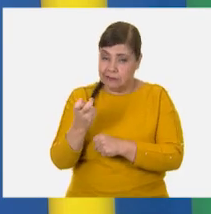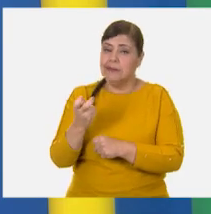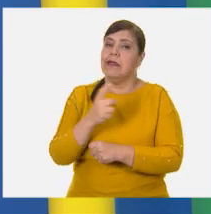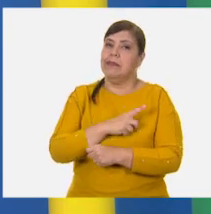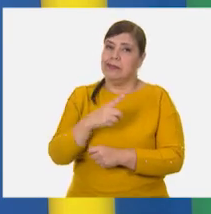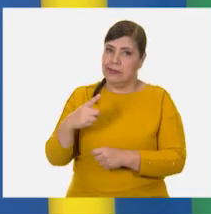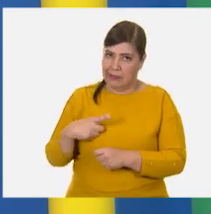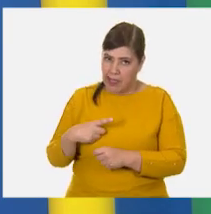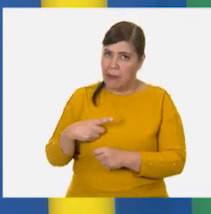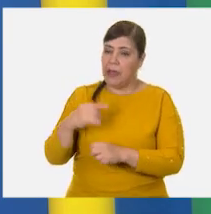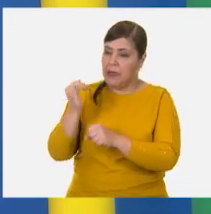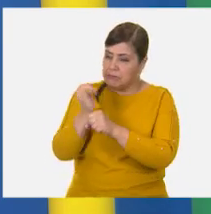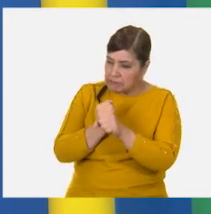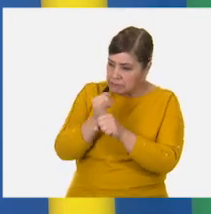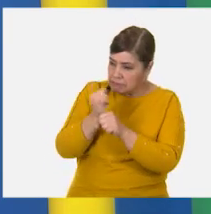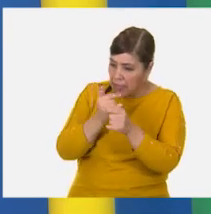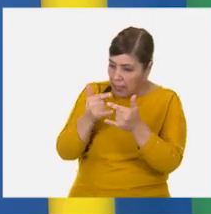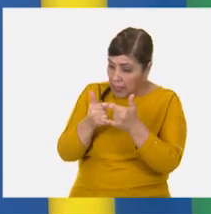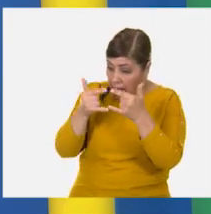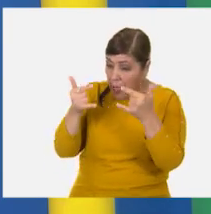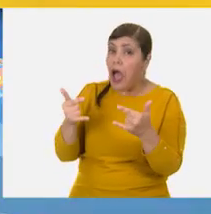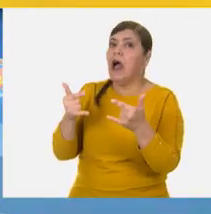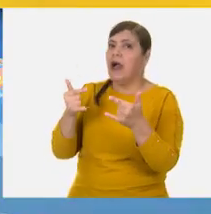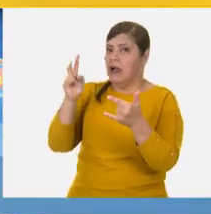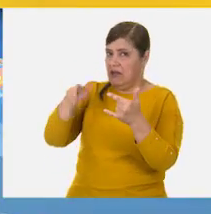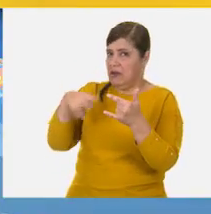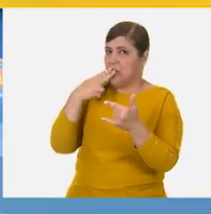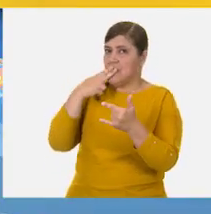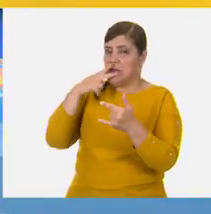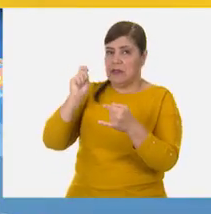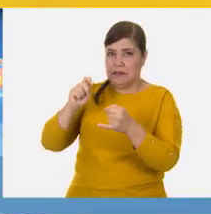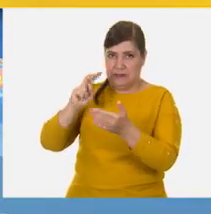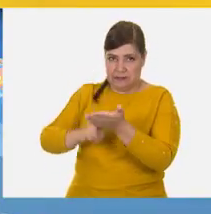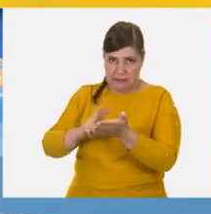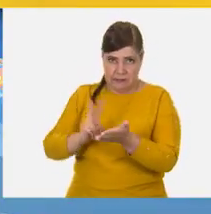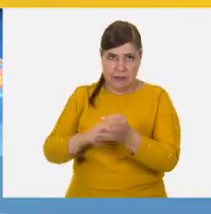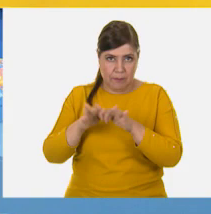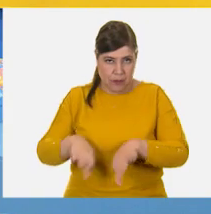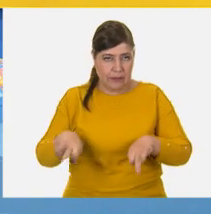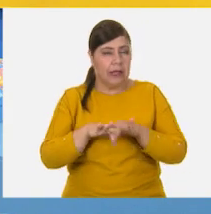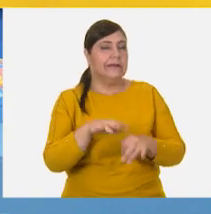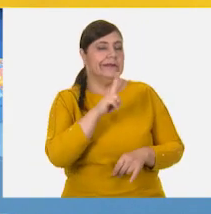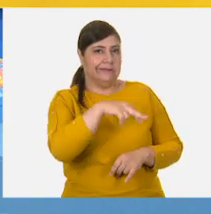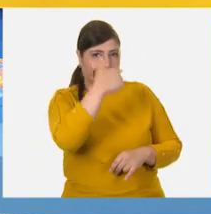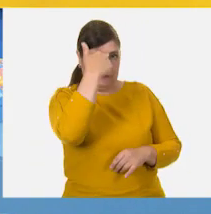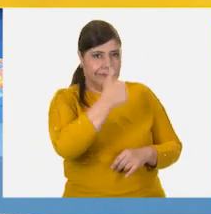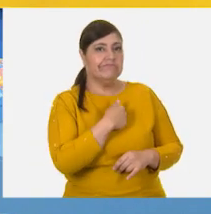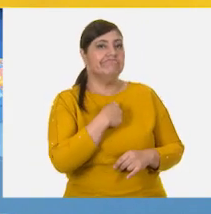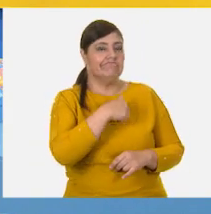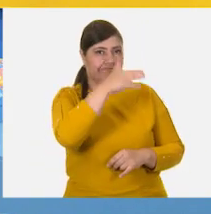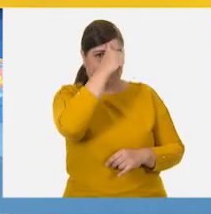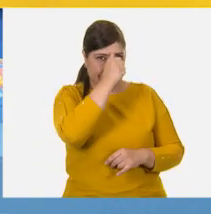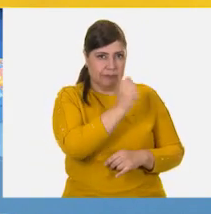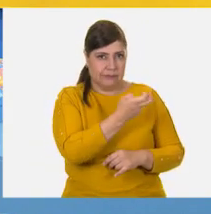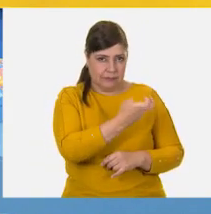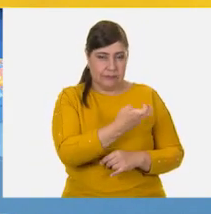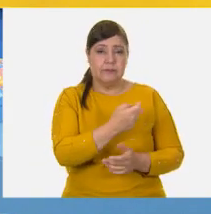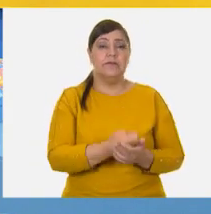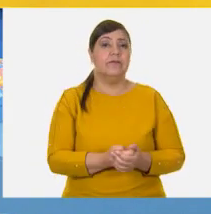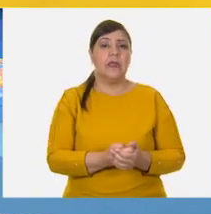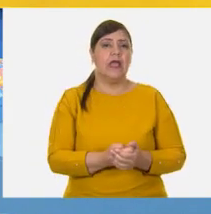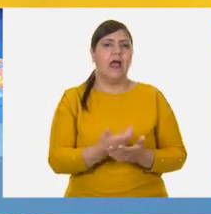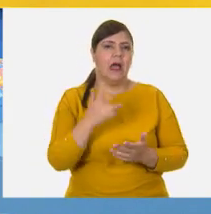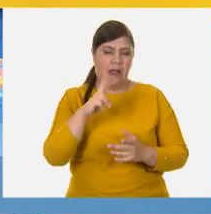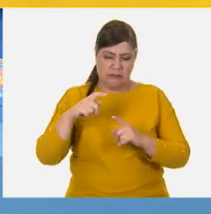por las que el estudio de la historia es tan importante. Definitivamente, maestra, coincido con eso. Es muy interesante ver cómo